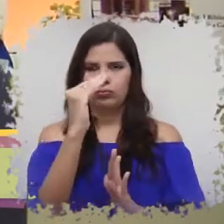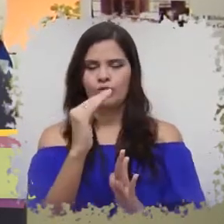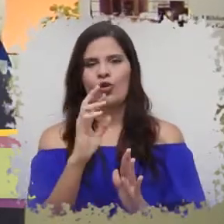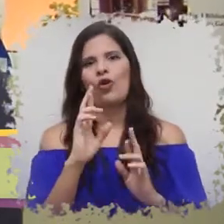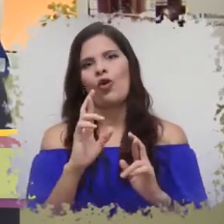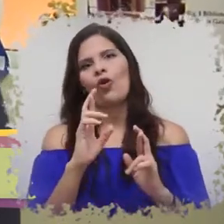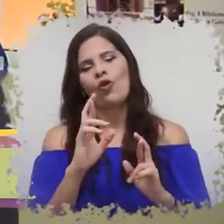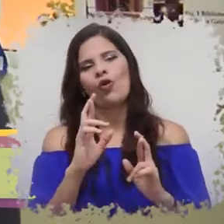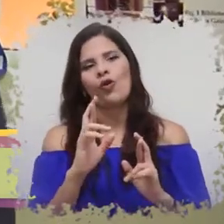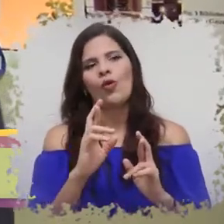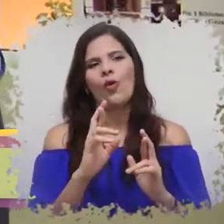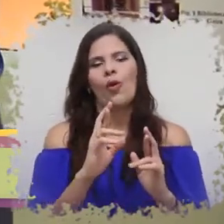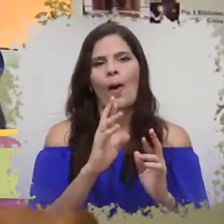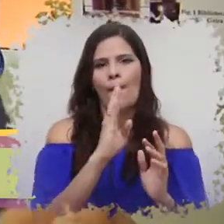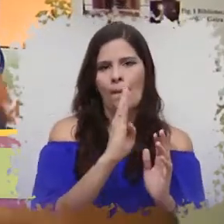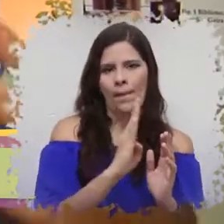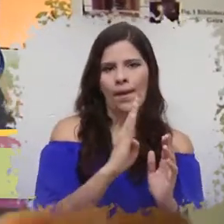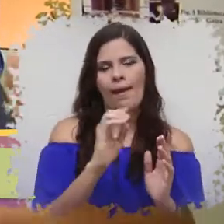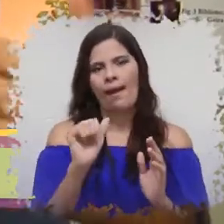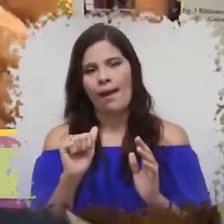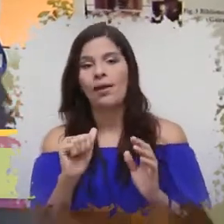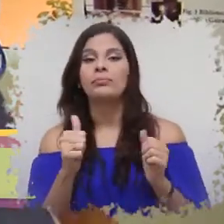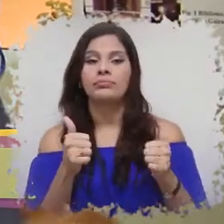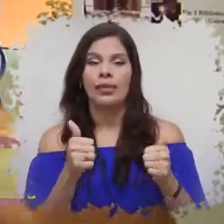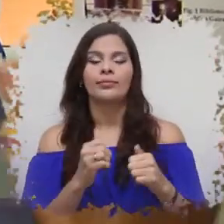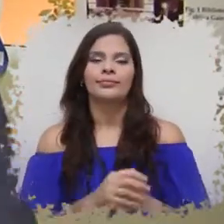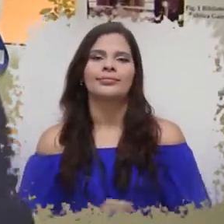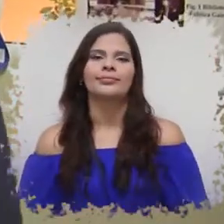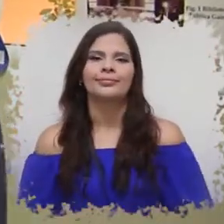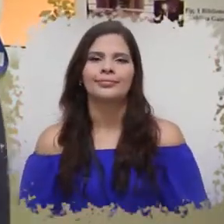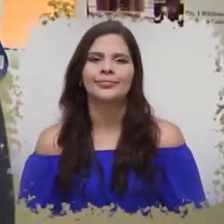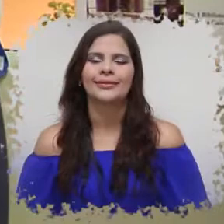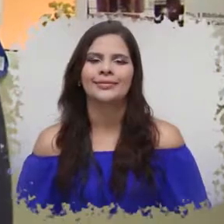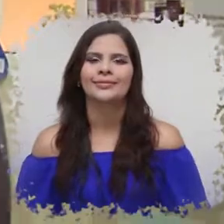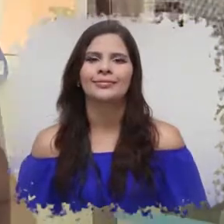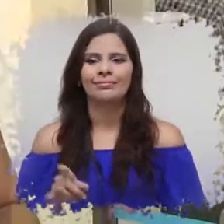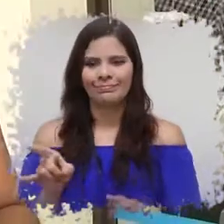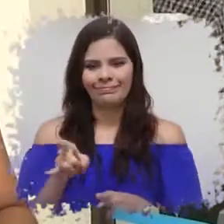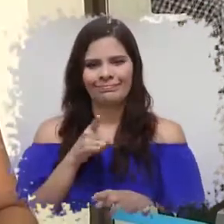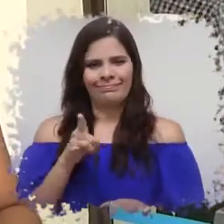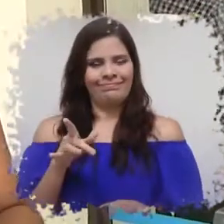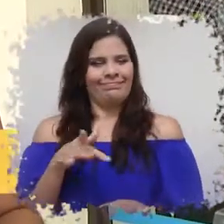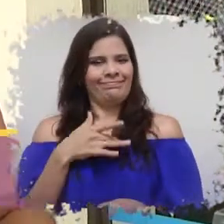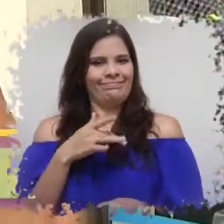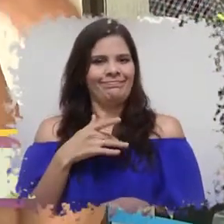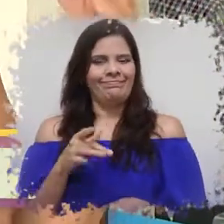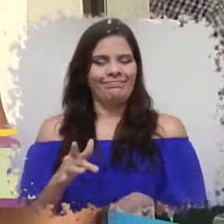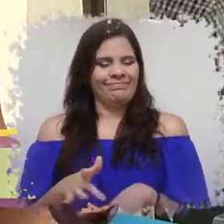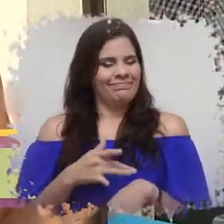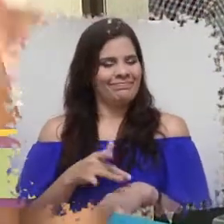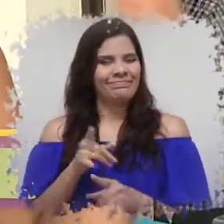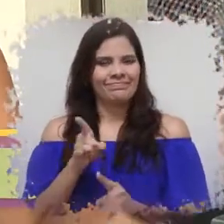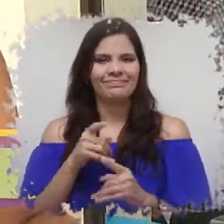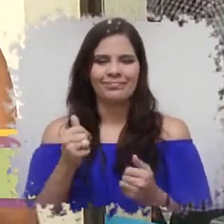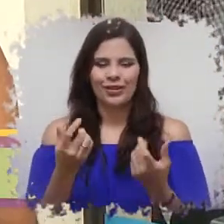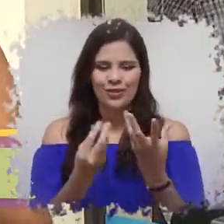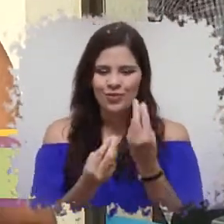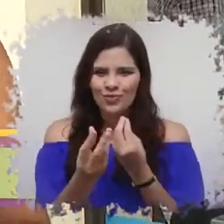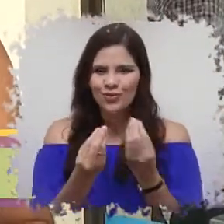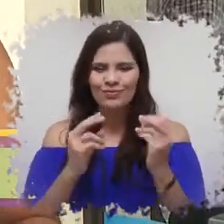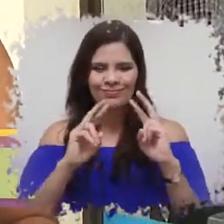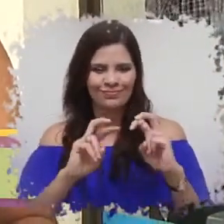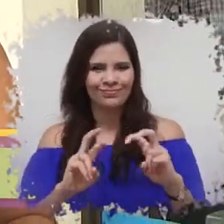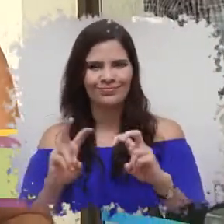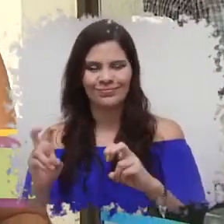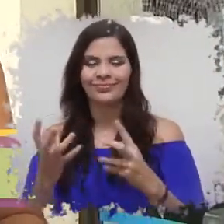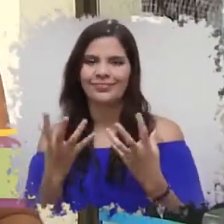podamos nosotros incrementar y subiendo a categoría B y a categoría A. Creo que esto es una motivación más para seguir adelante